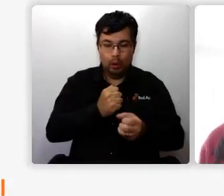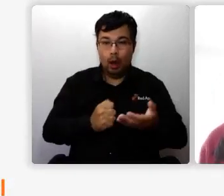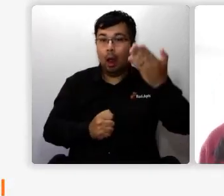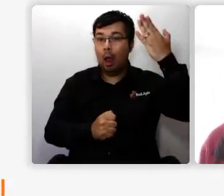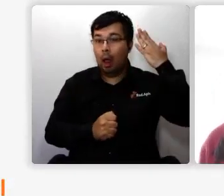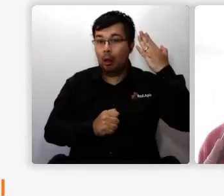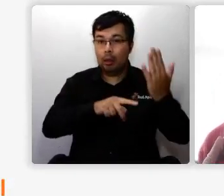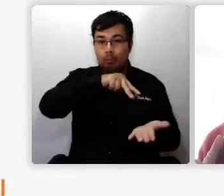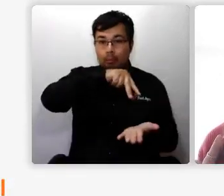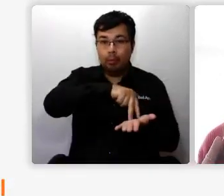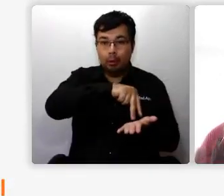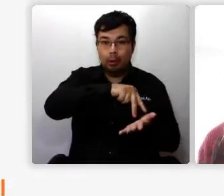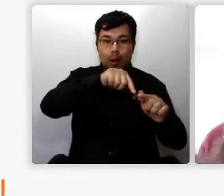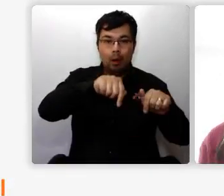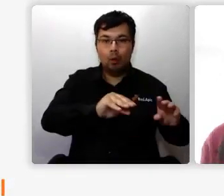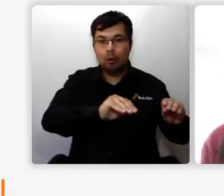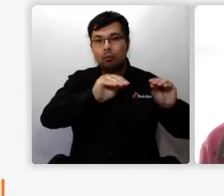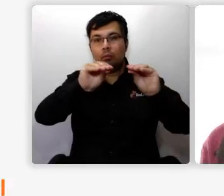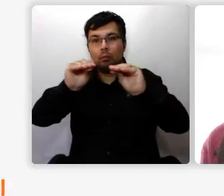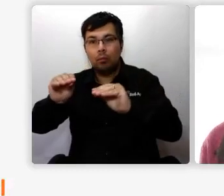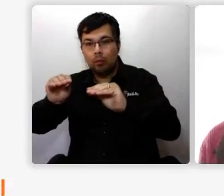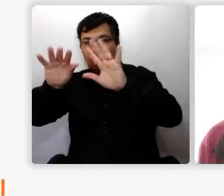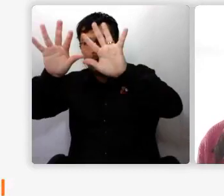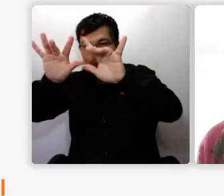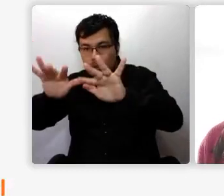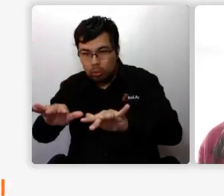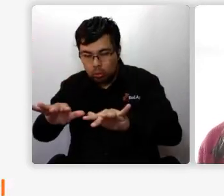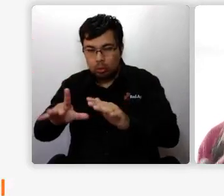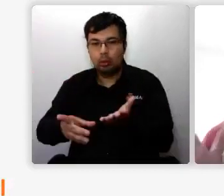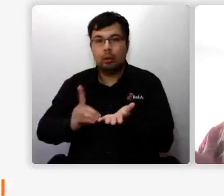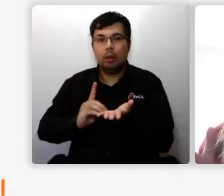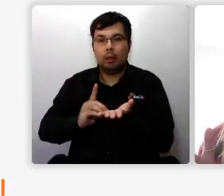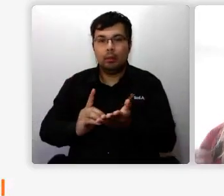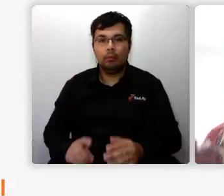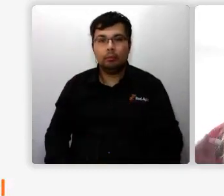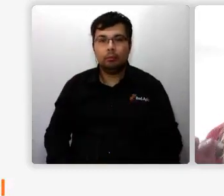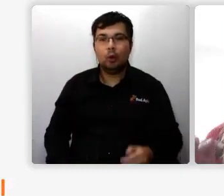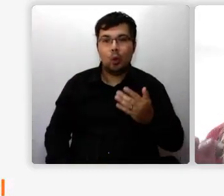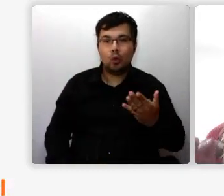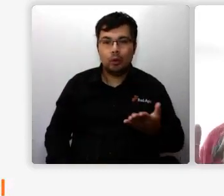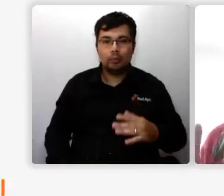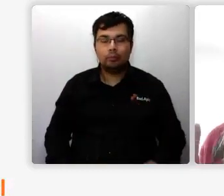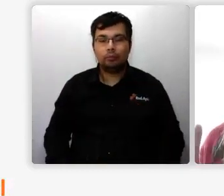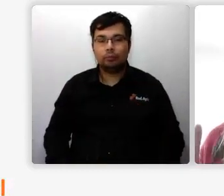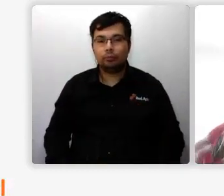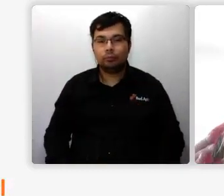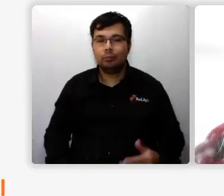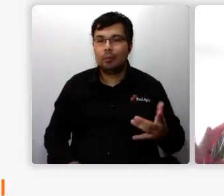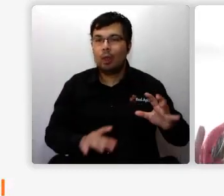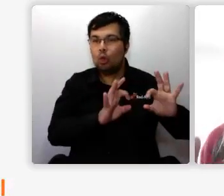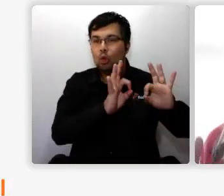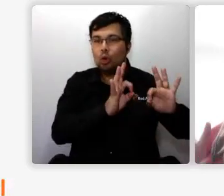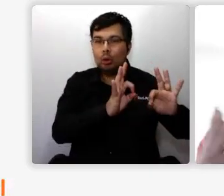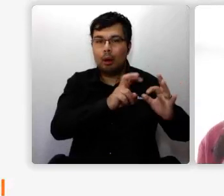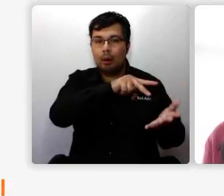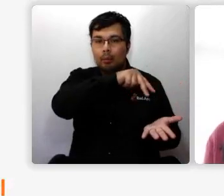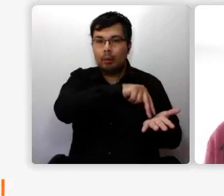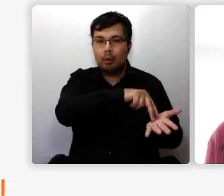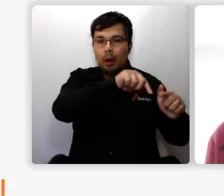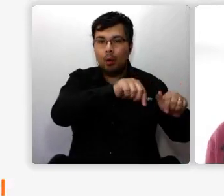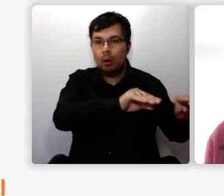se hacen de forma física a la virtualidad. Es decir, pasar lo que normalmente teníamos en forma presencial a